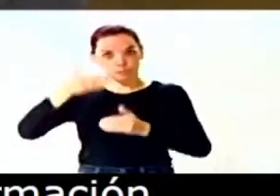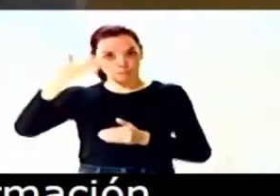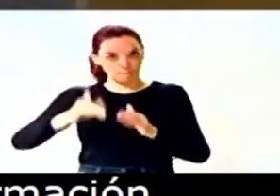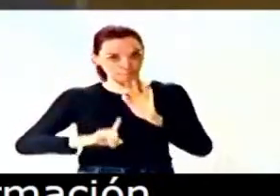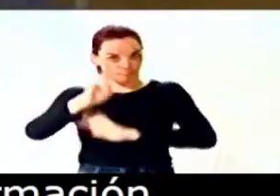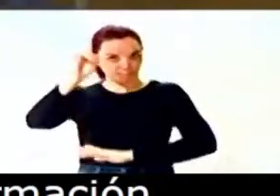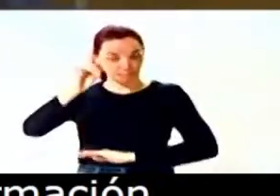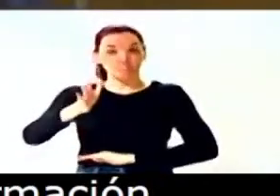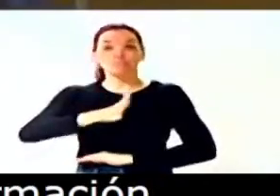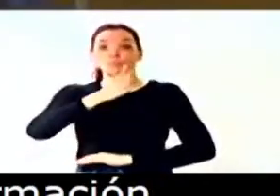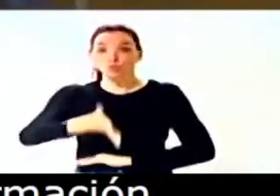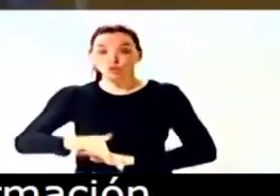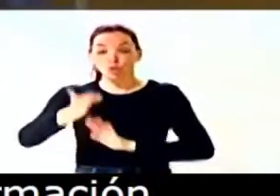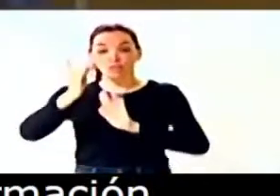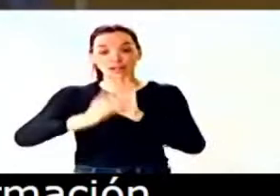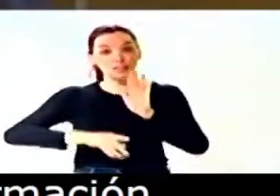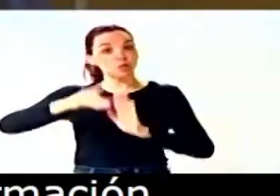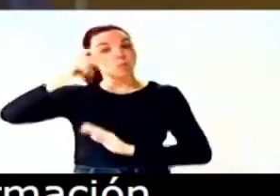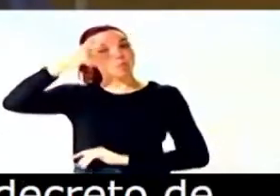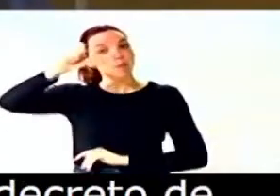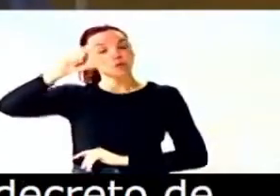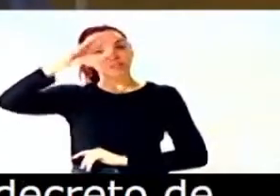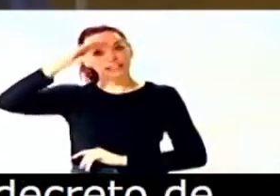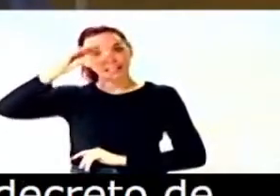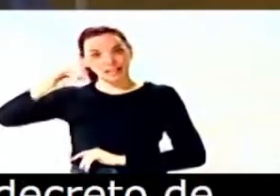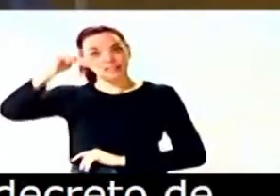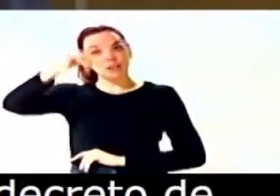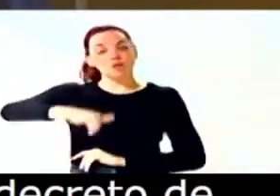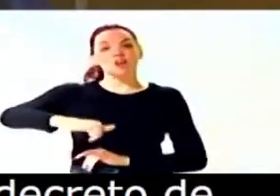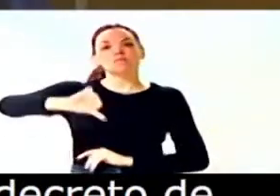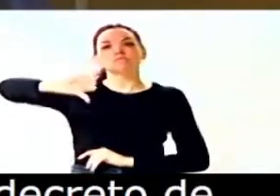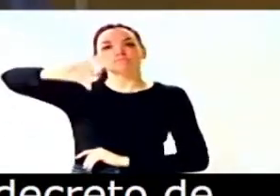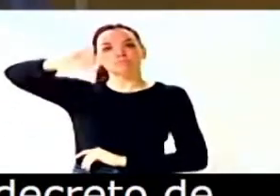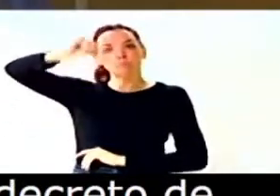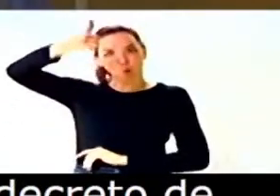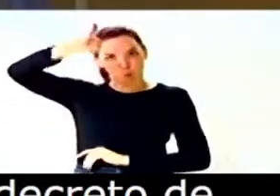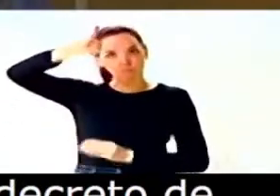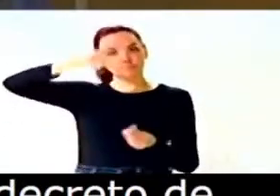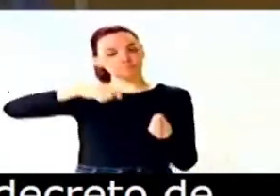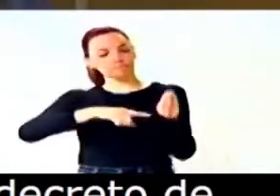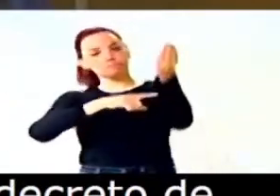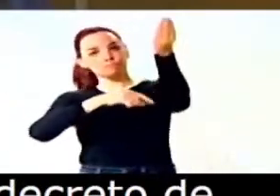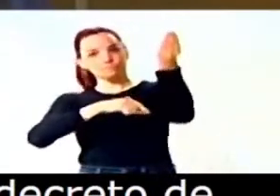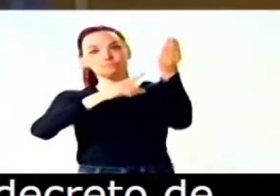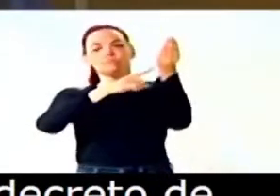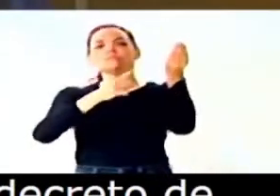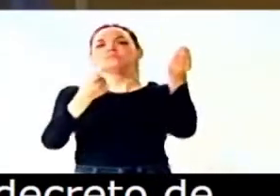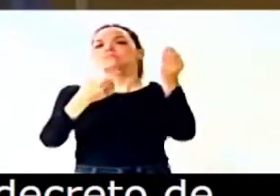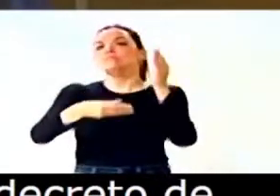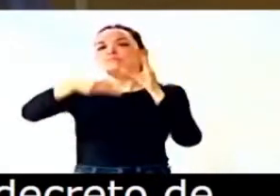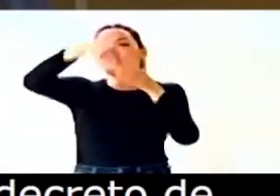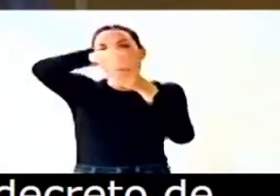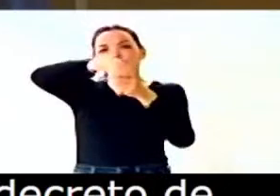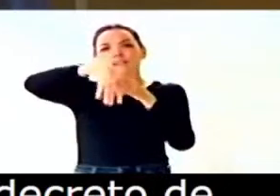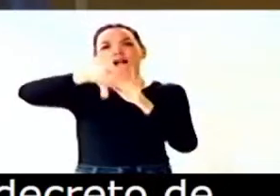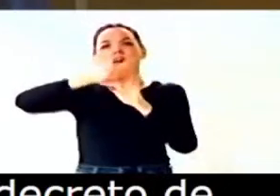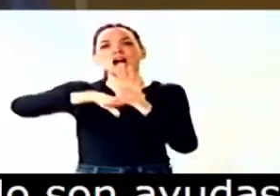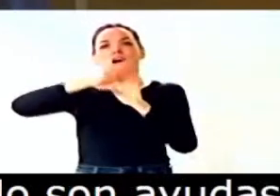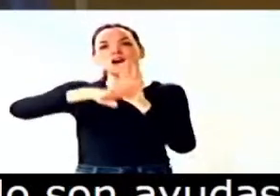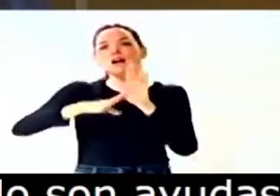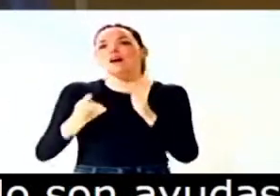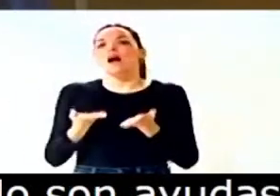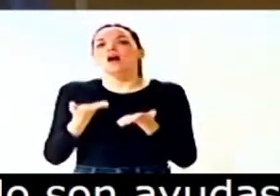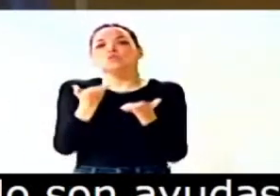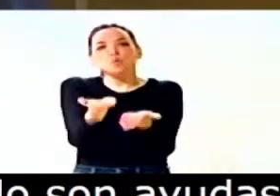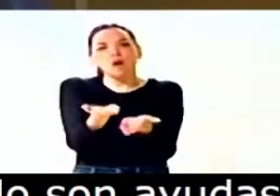el decreto de pueblos inteligentes que hoy hemos aprobado son ayudas que la Junta de